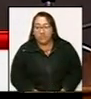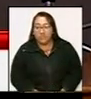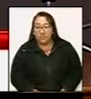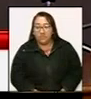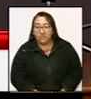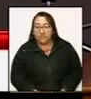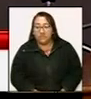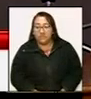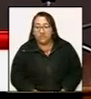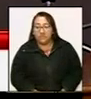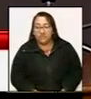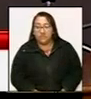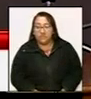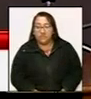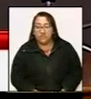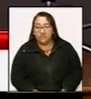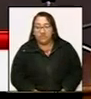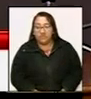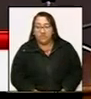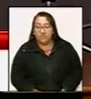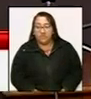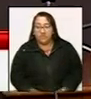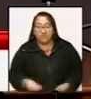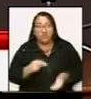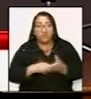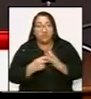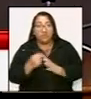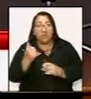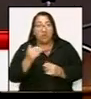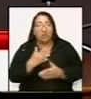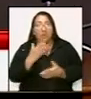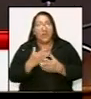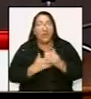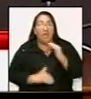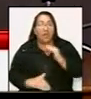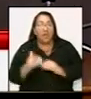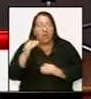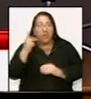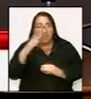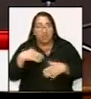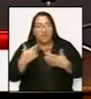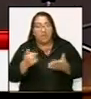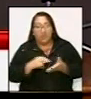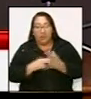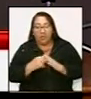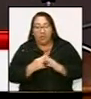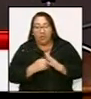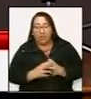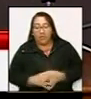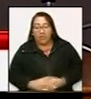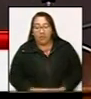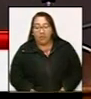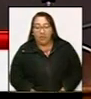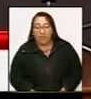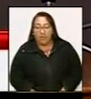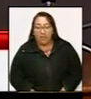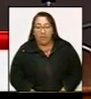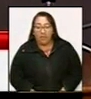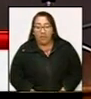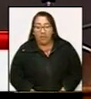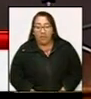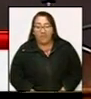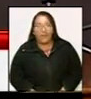Lo que significa, aún hay una brecha muy alta para poder superar